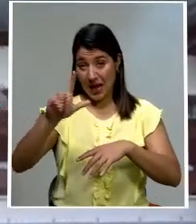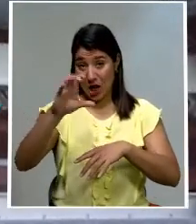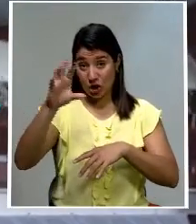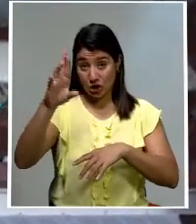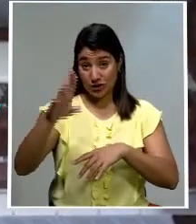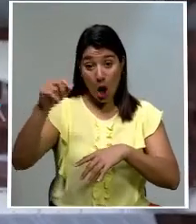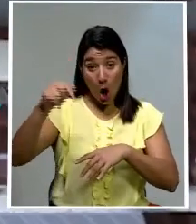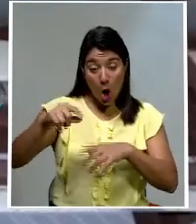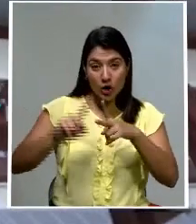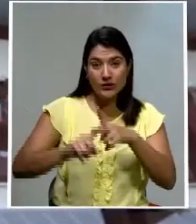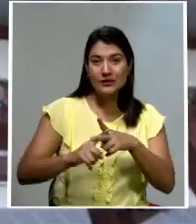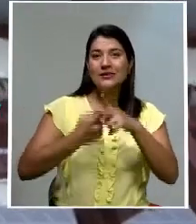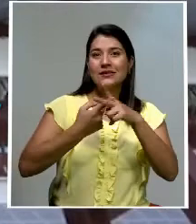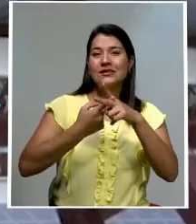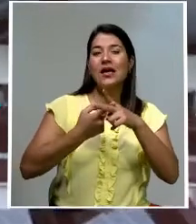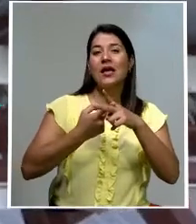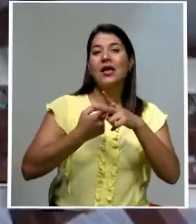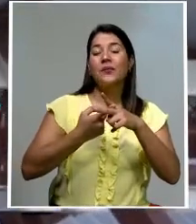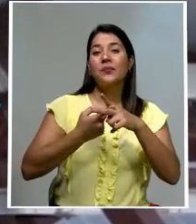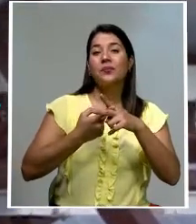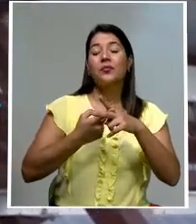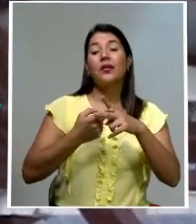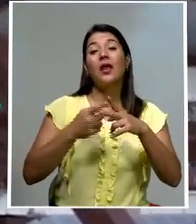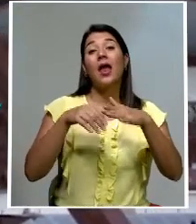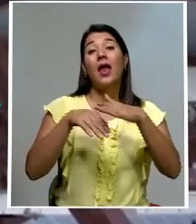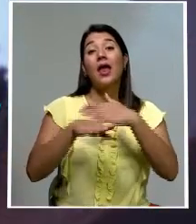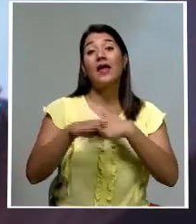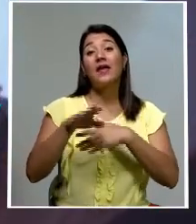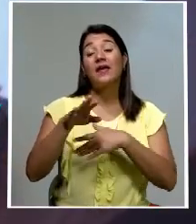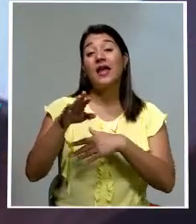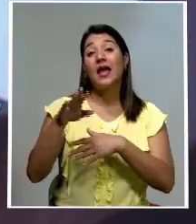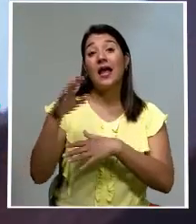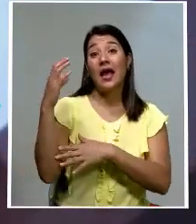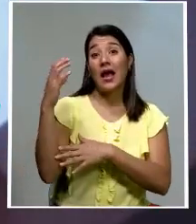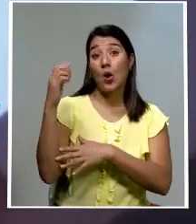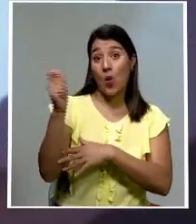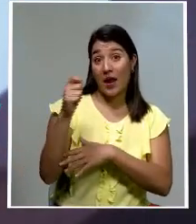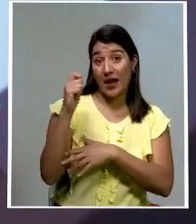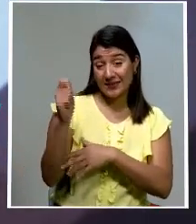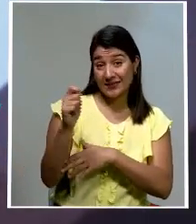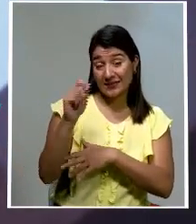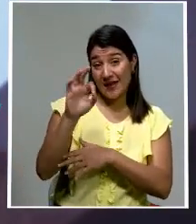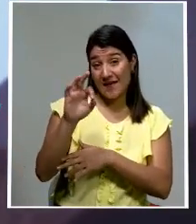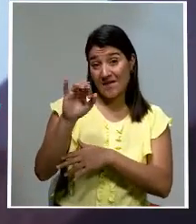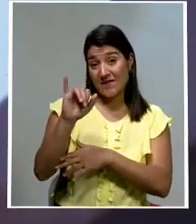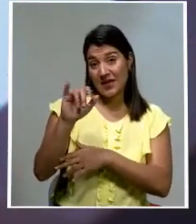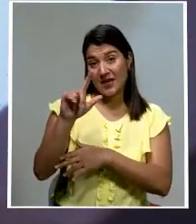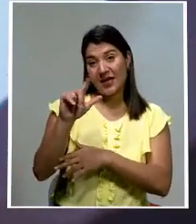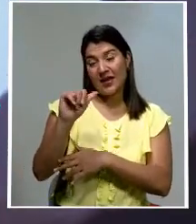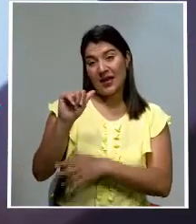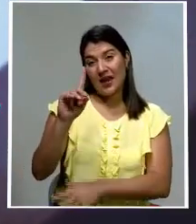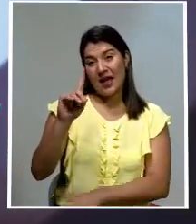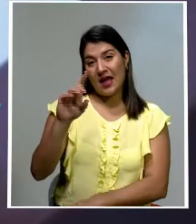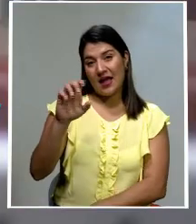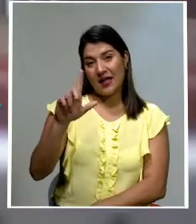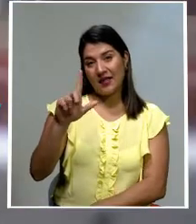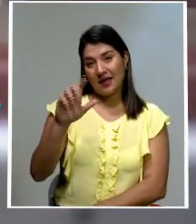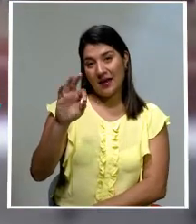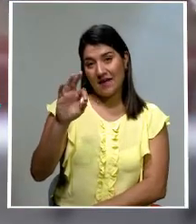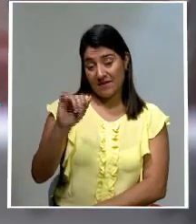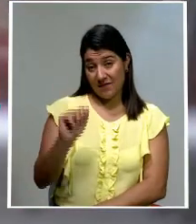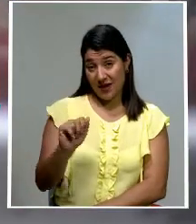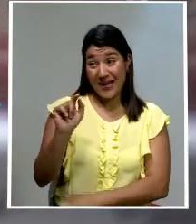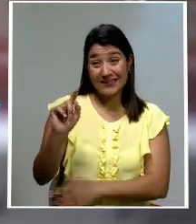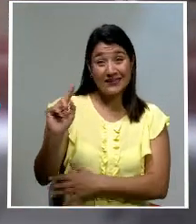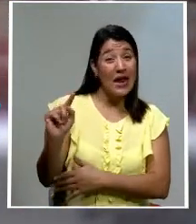las instalaciones de Costa Rica ubicadas en Filadelfia de Carrillo de Guanacaste. Se trata del primer radar del tipo